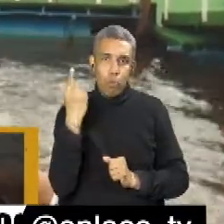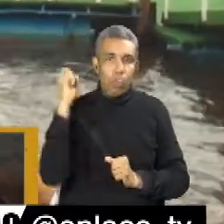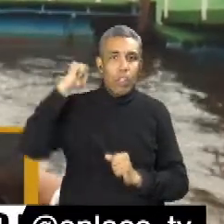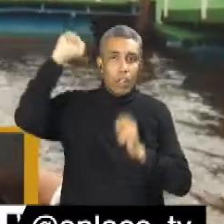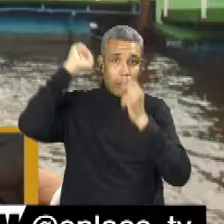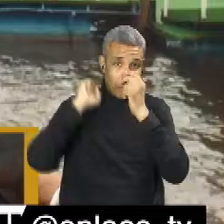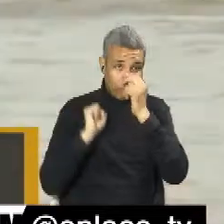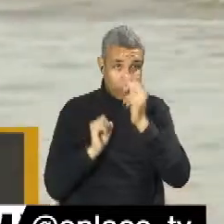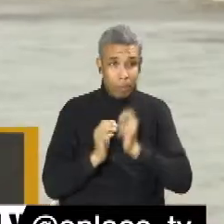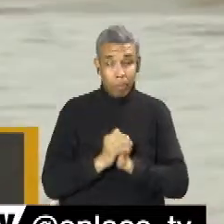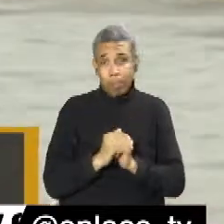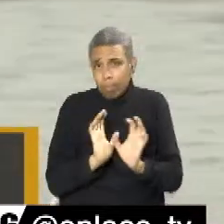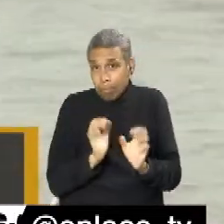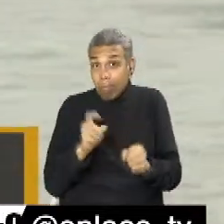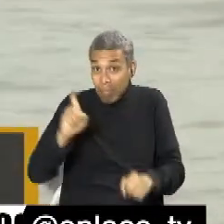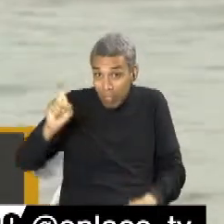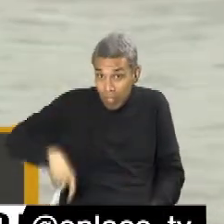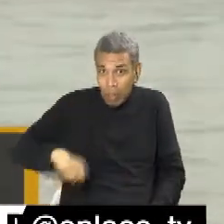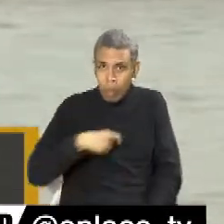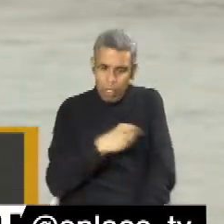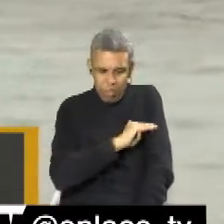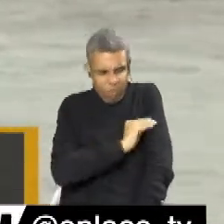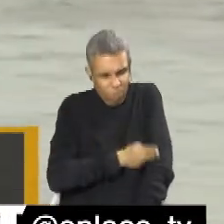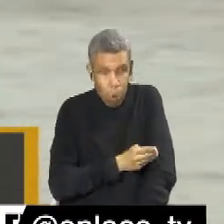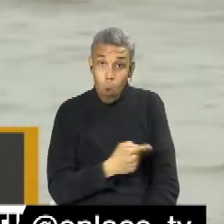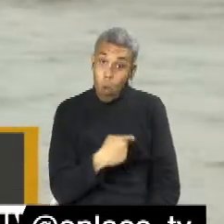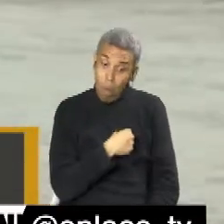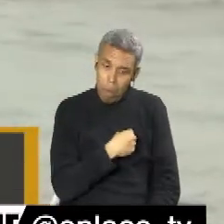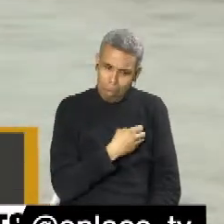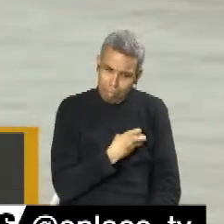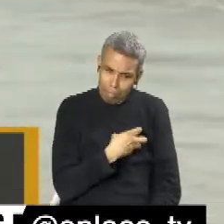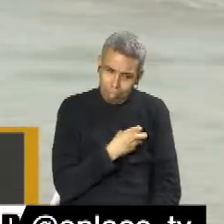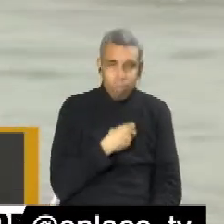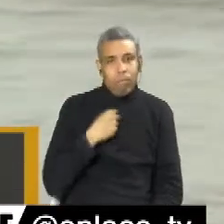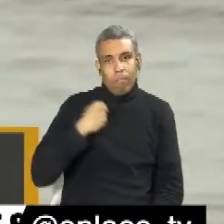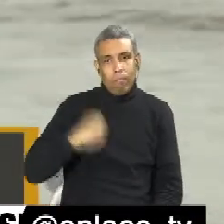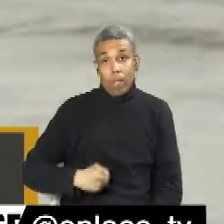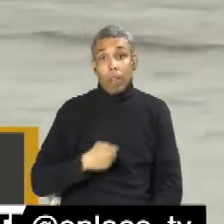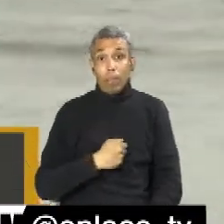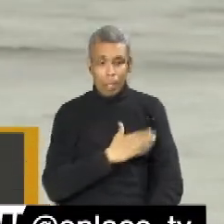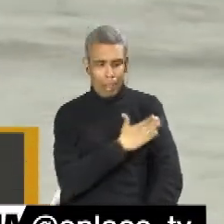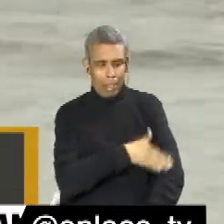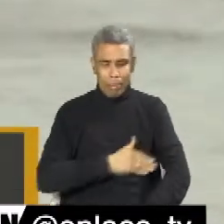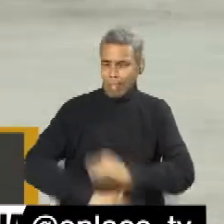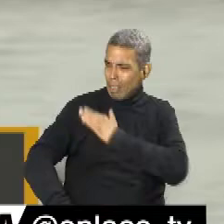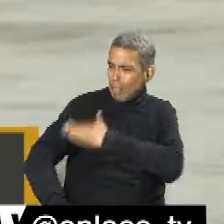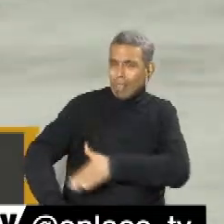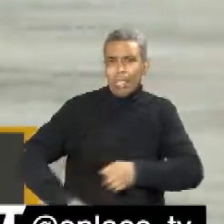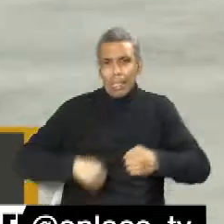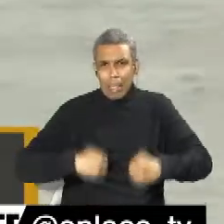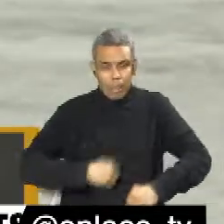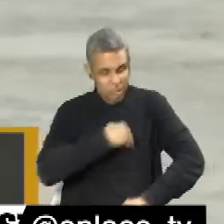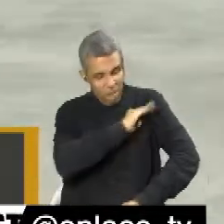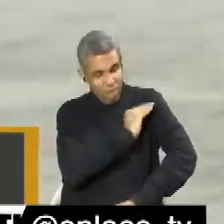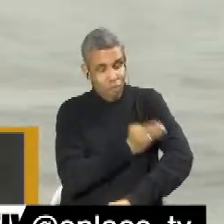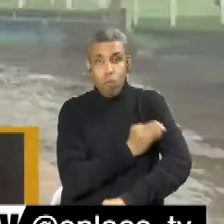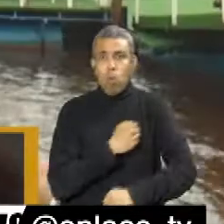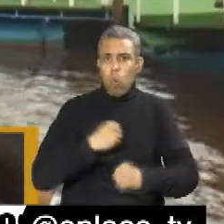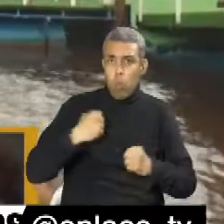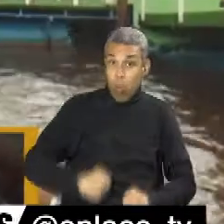para estar bien físicamente, cardio y más que todo esta parte de los brazos, antebrazo, porque uno va agarrado